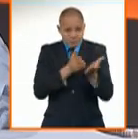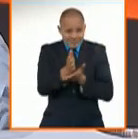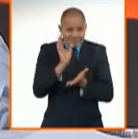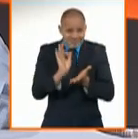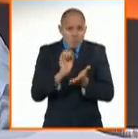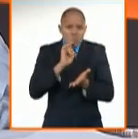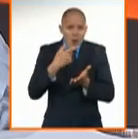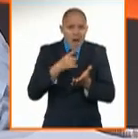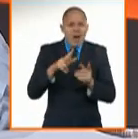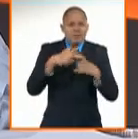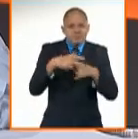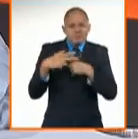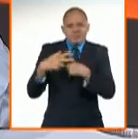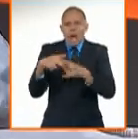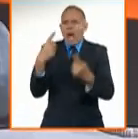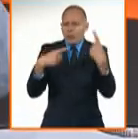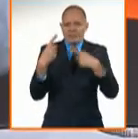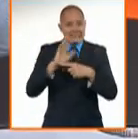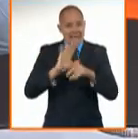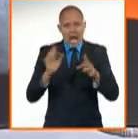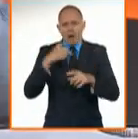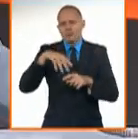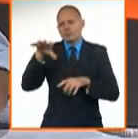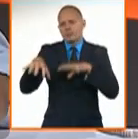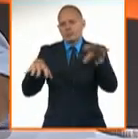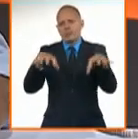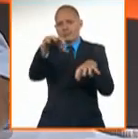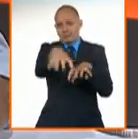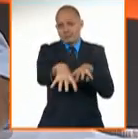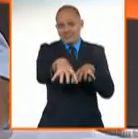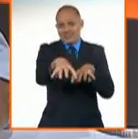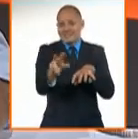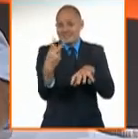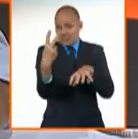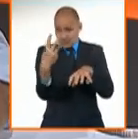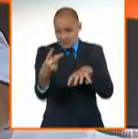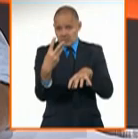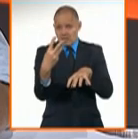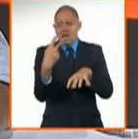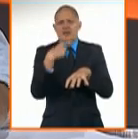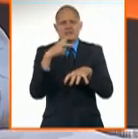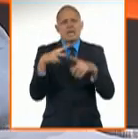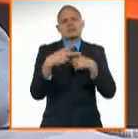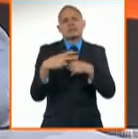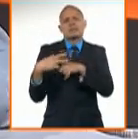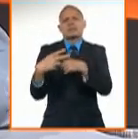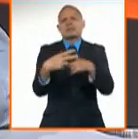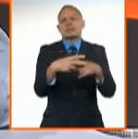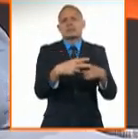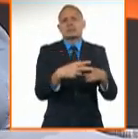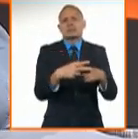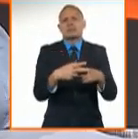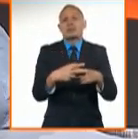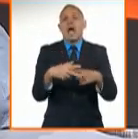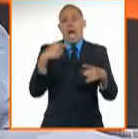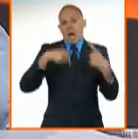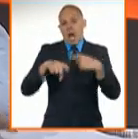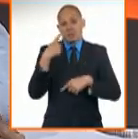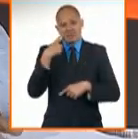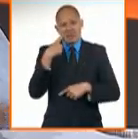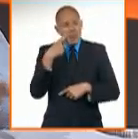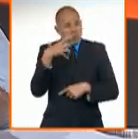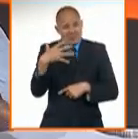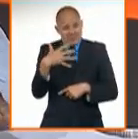explicaba que hay tres bloques que en estos momentos están en la etapa de ejecución de mantenimiento es más importante